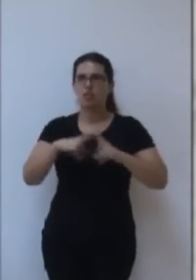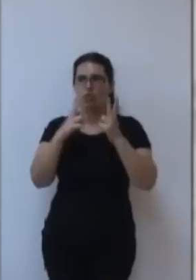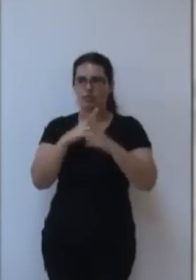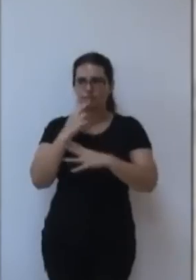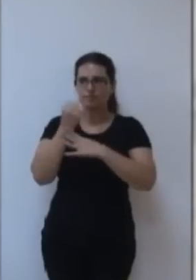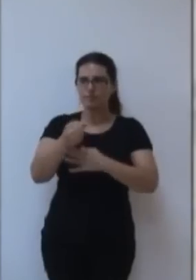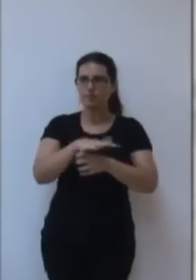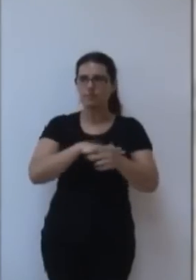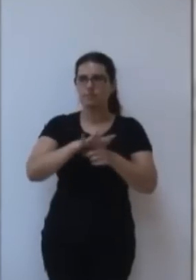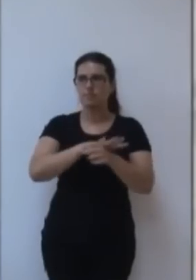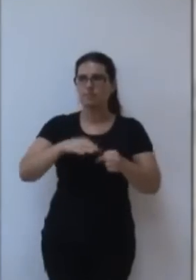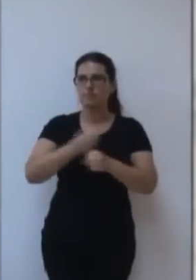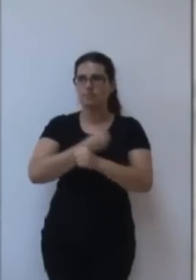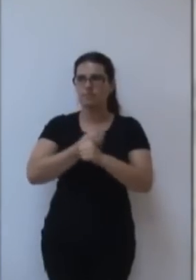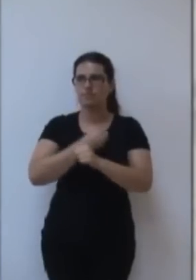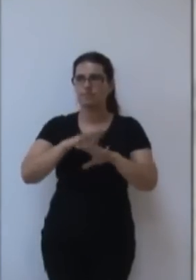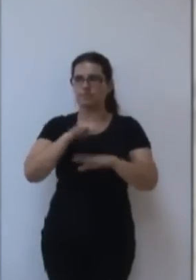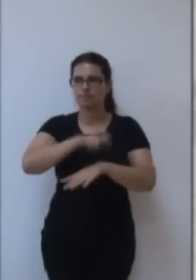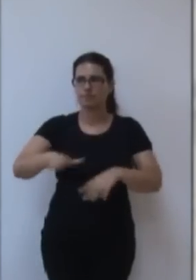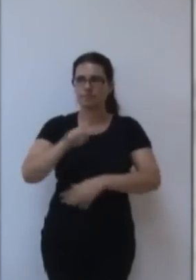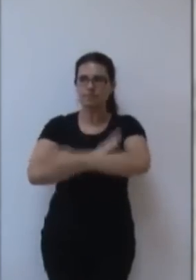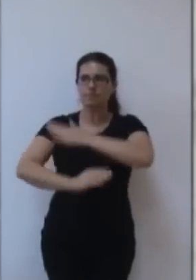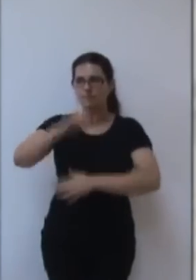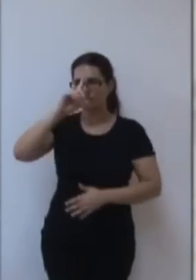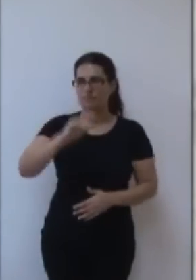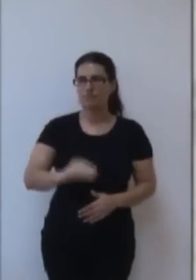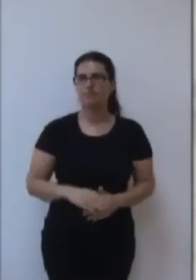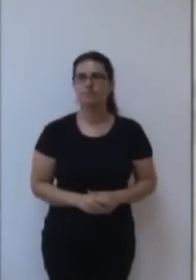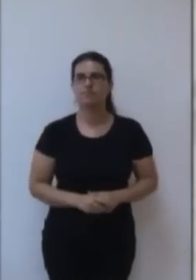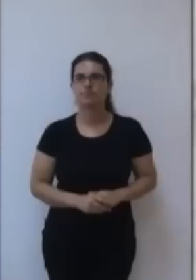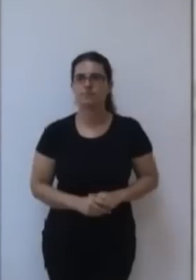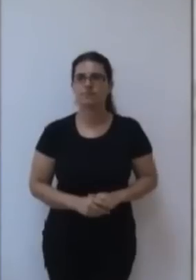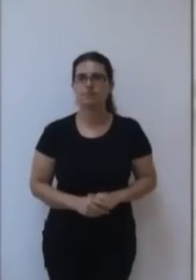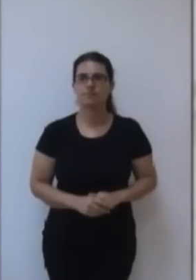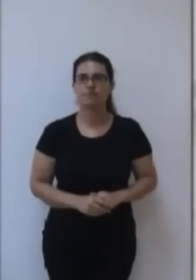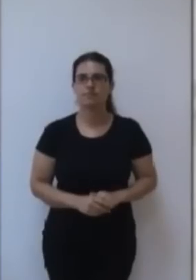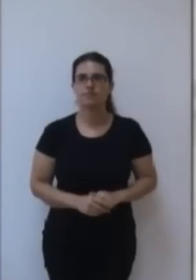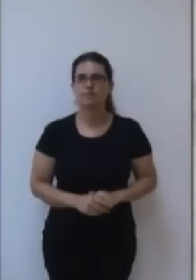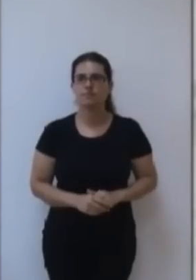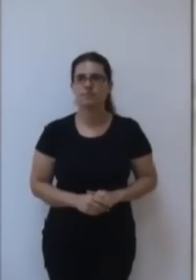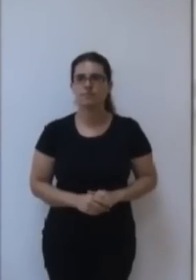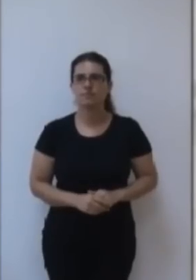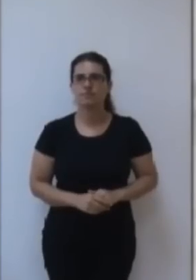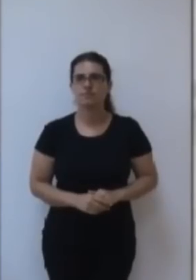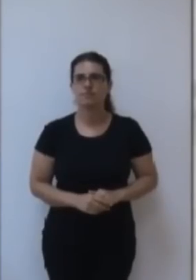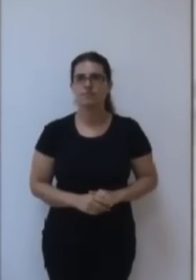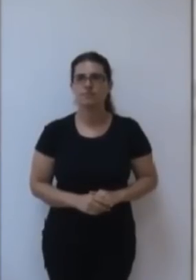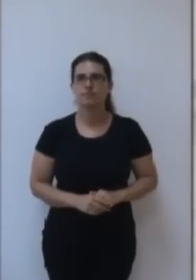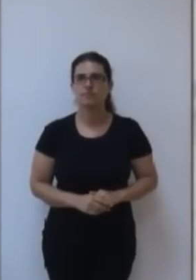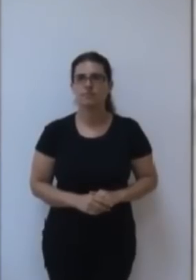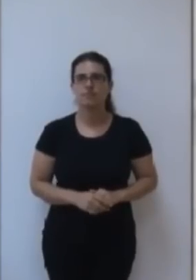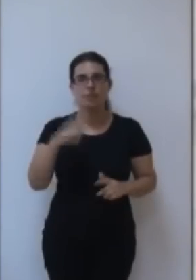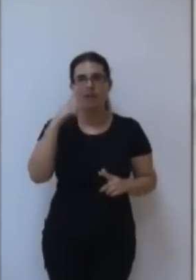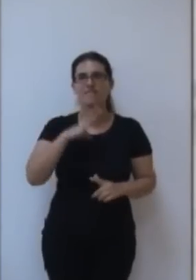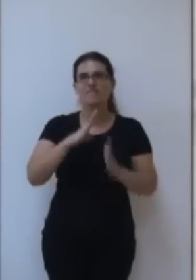entorno laboral para el trabajador con discapacidad intelectual. Hay aplicaciones incluso también, recuerdo ahora algunas... un